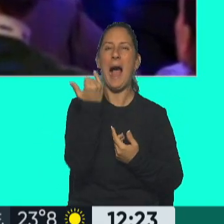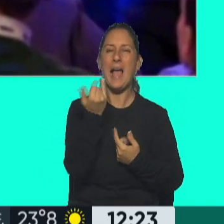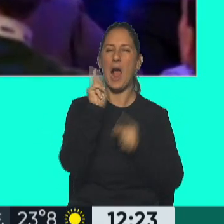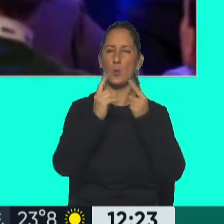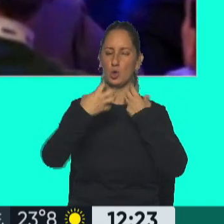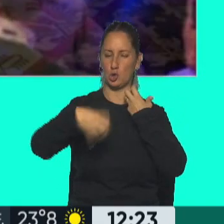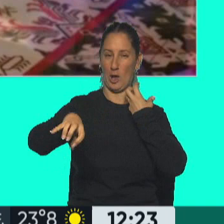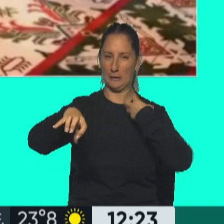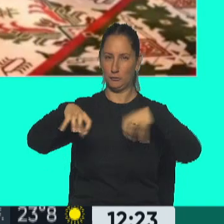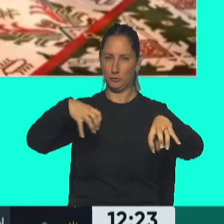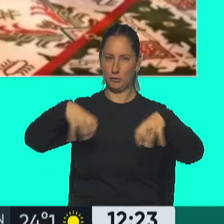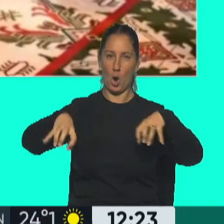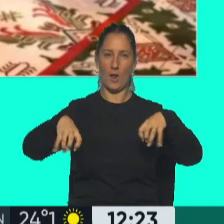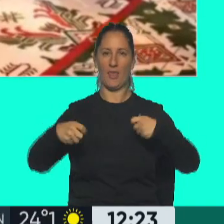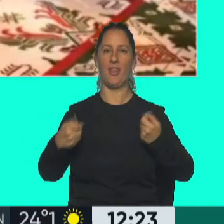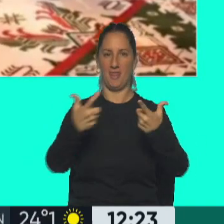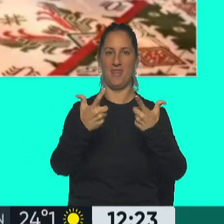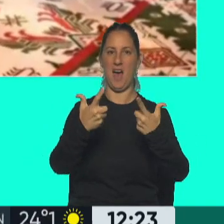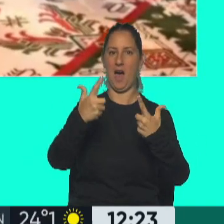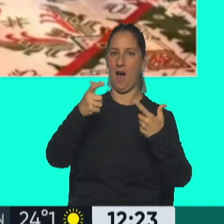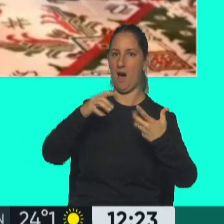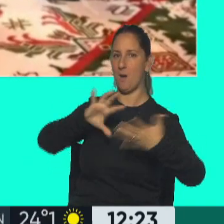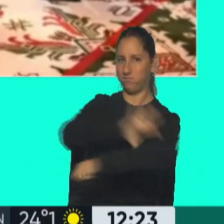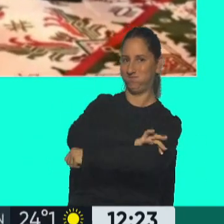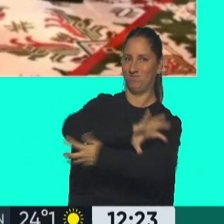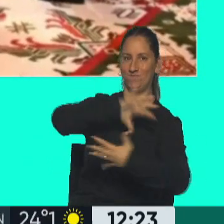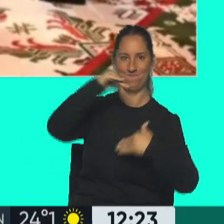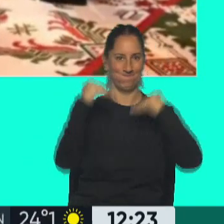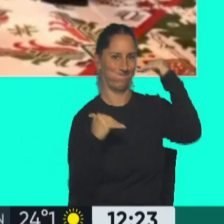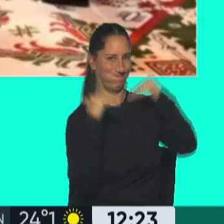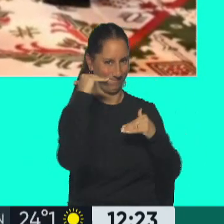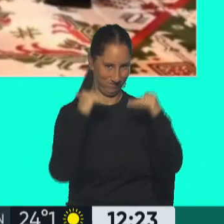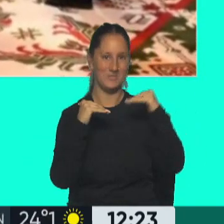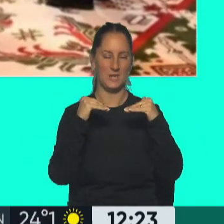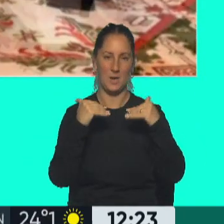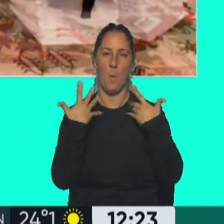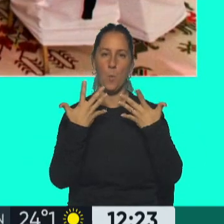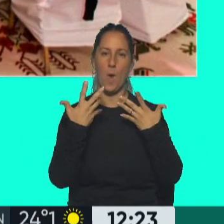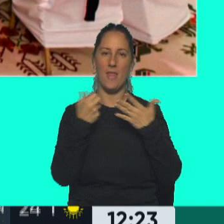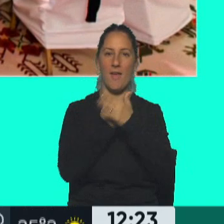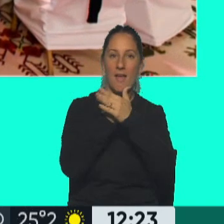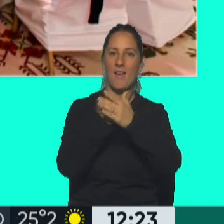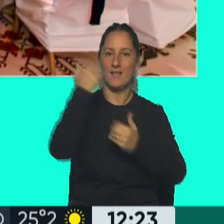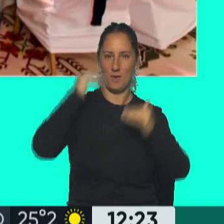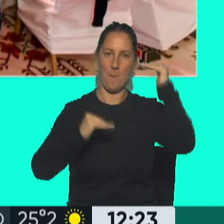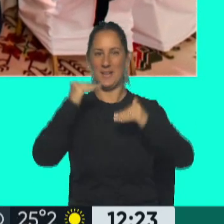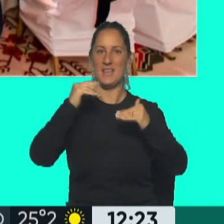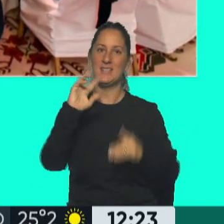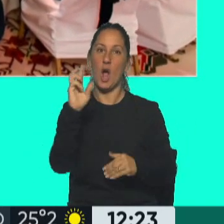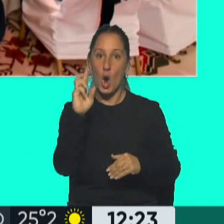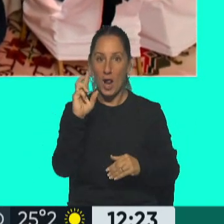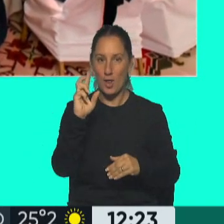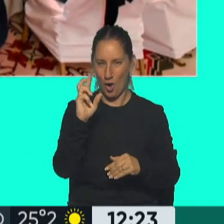nuevamente desestabilizar y lo hacen a través de sectores que pueden establecer esta puja con el dólar Cuántas veces rulo